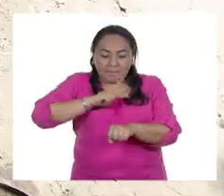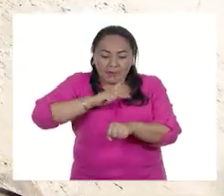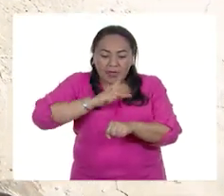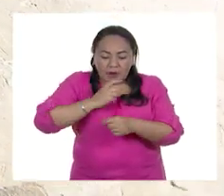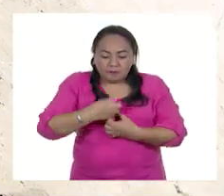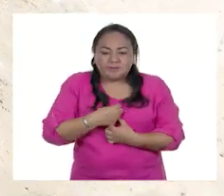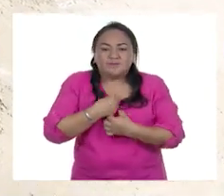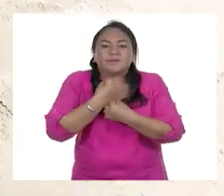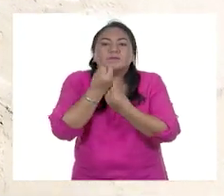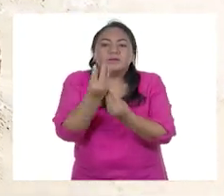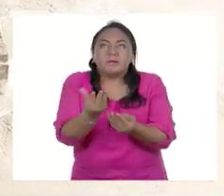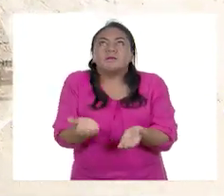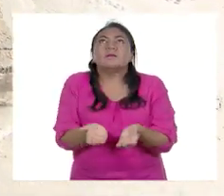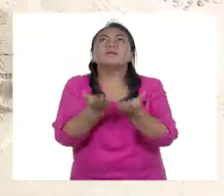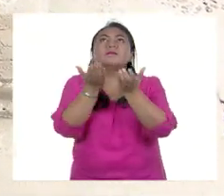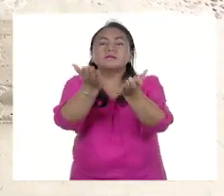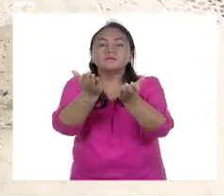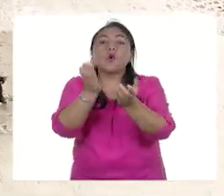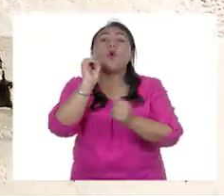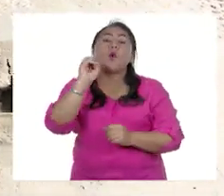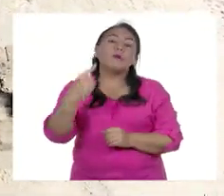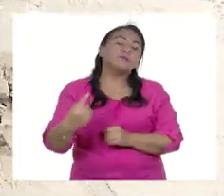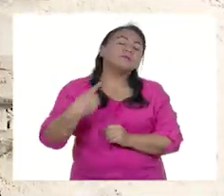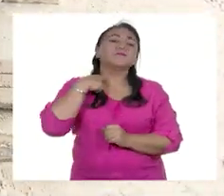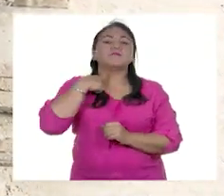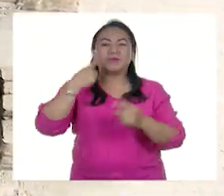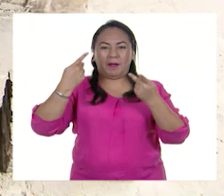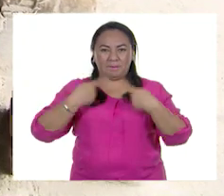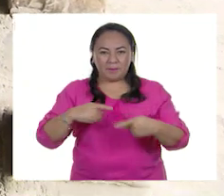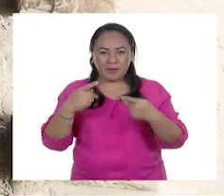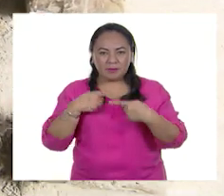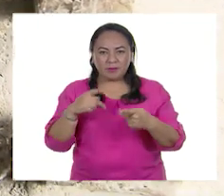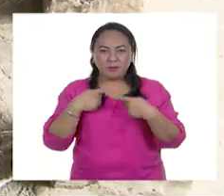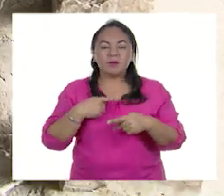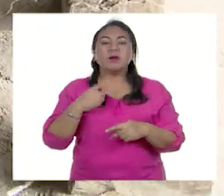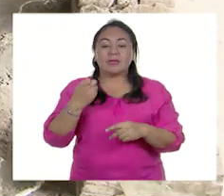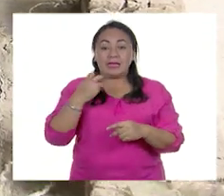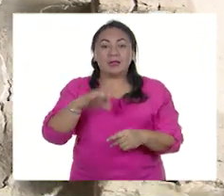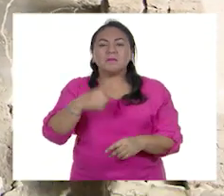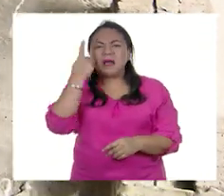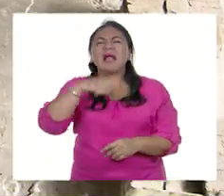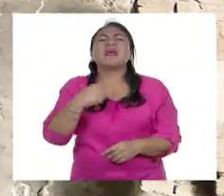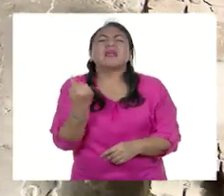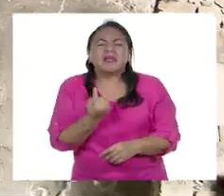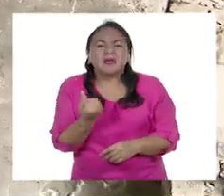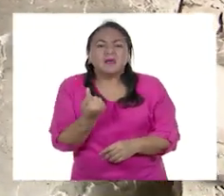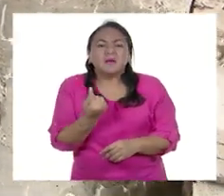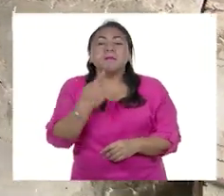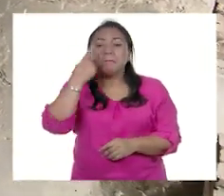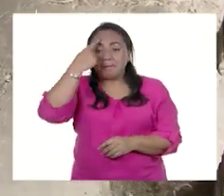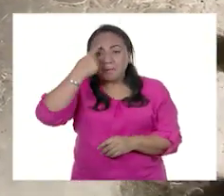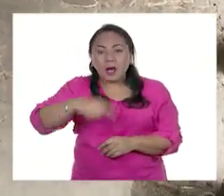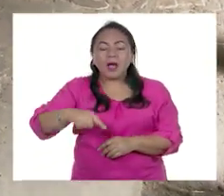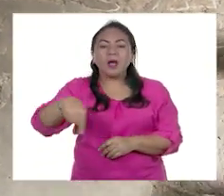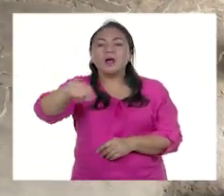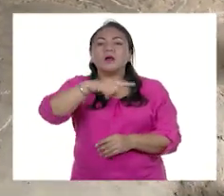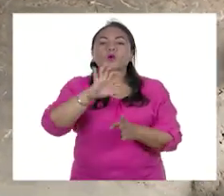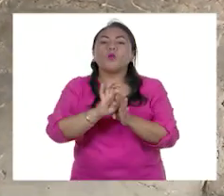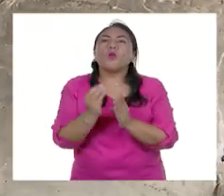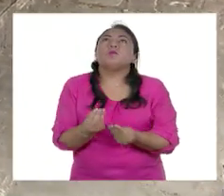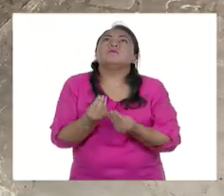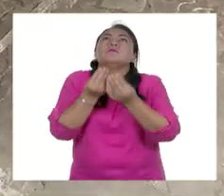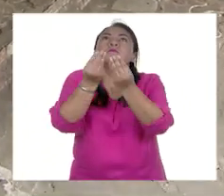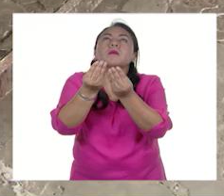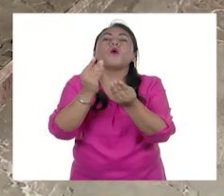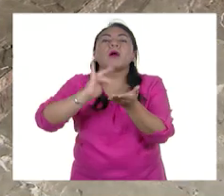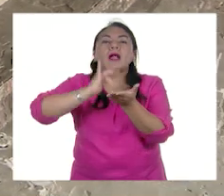el acto del sacrificio humano, a fin de cuentas, el sentido último era hacer una retribución a